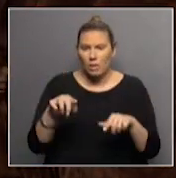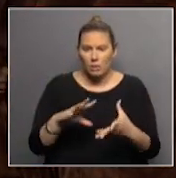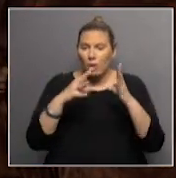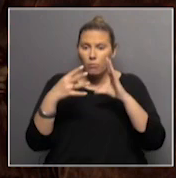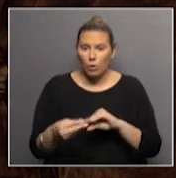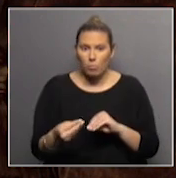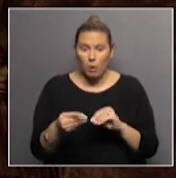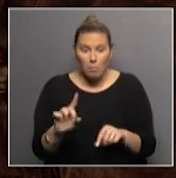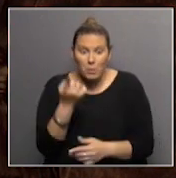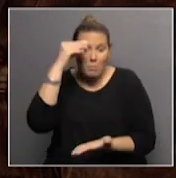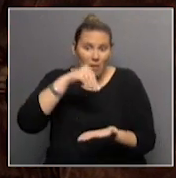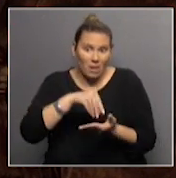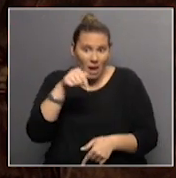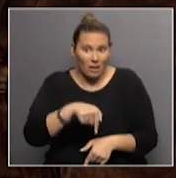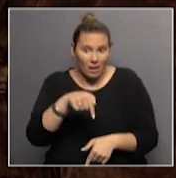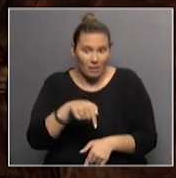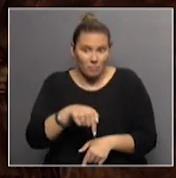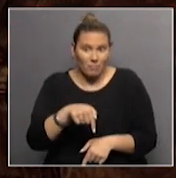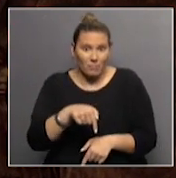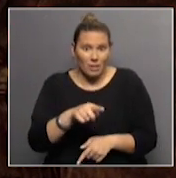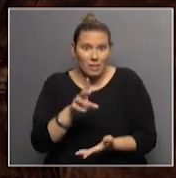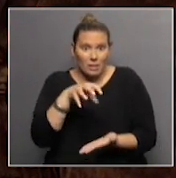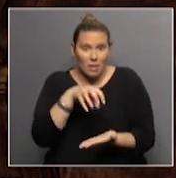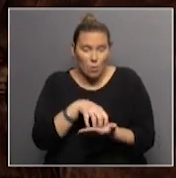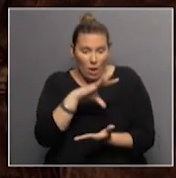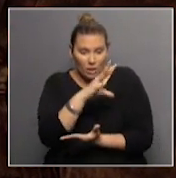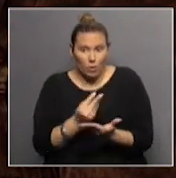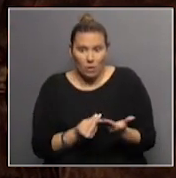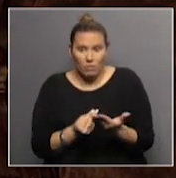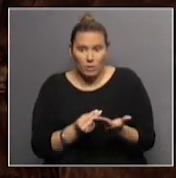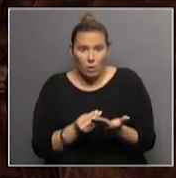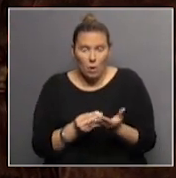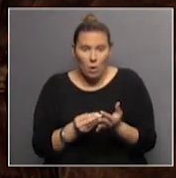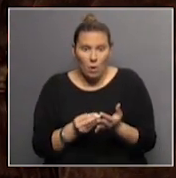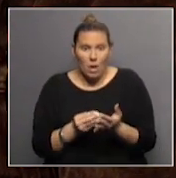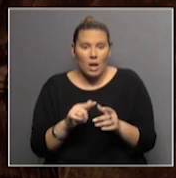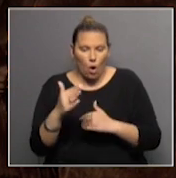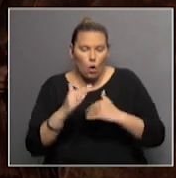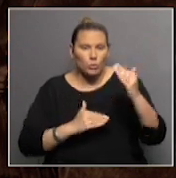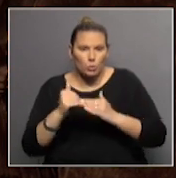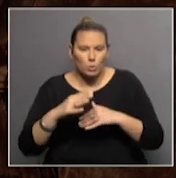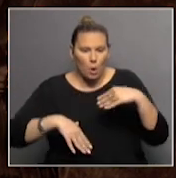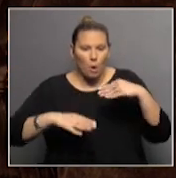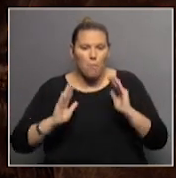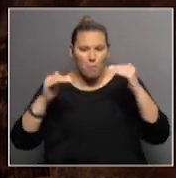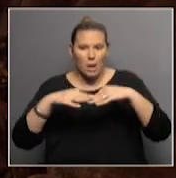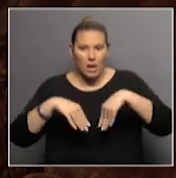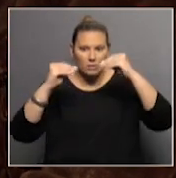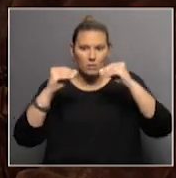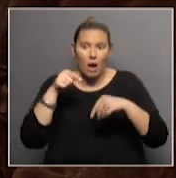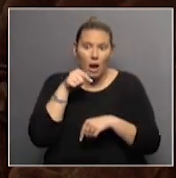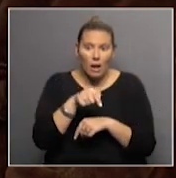por primera vez acá en este lugar. Fue ubicado este punto geográfico en el plano, ya construido Palacio Salvo, y en este lugar es